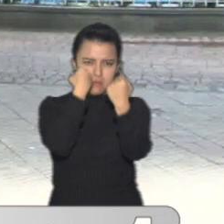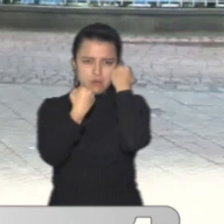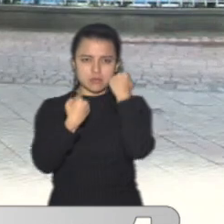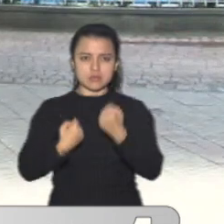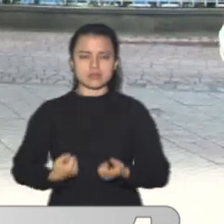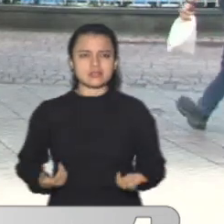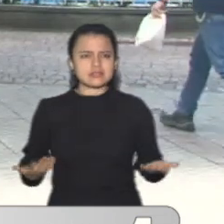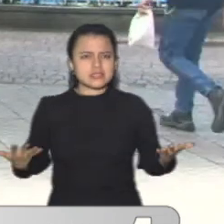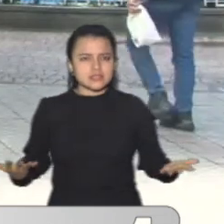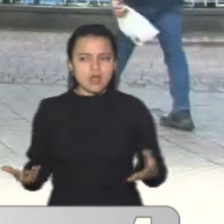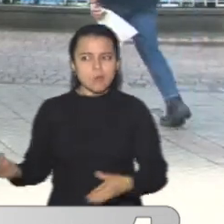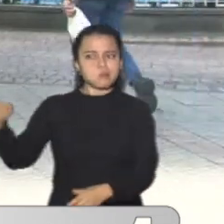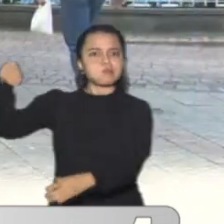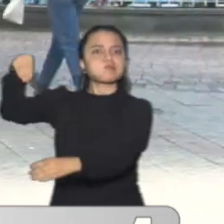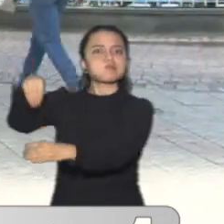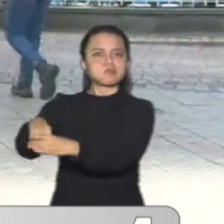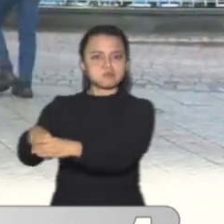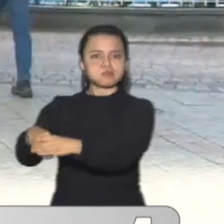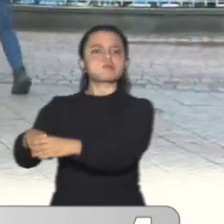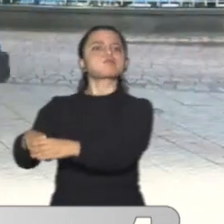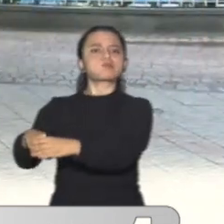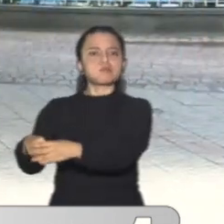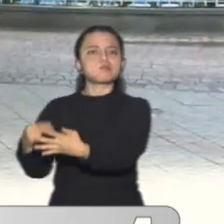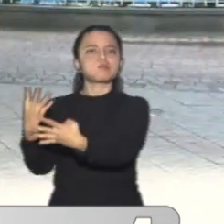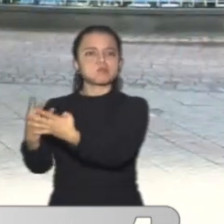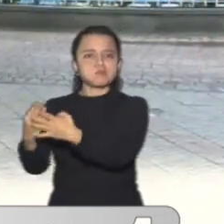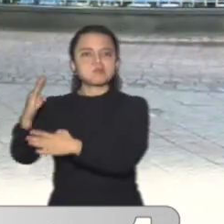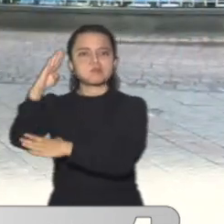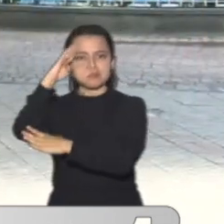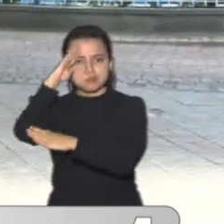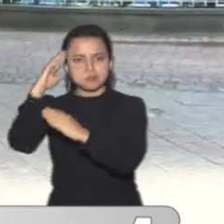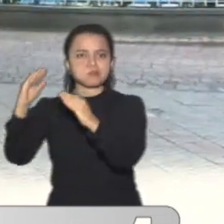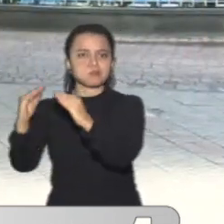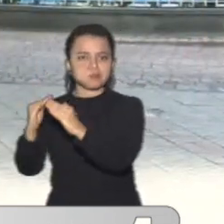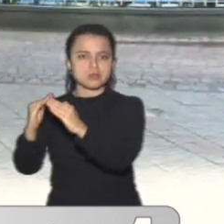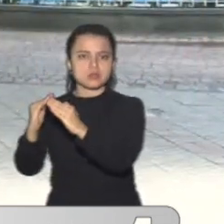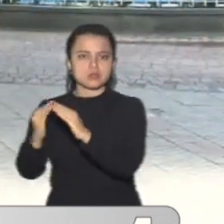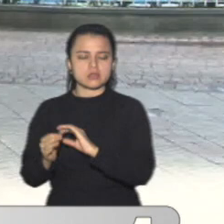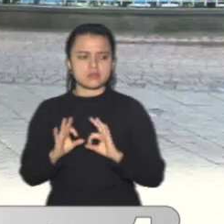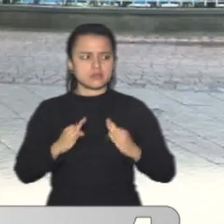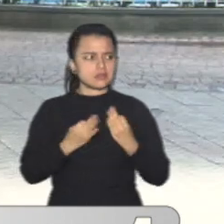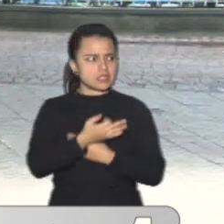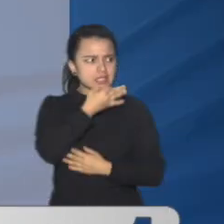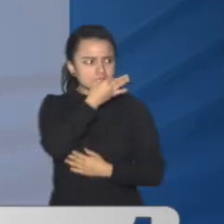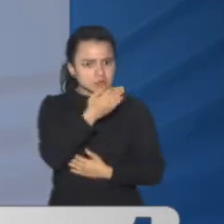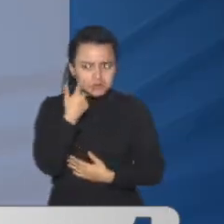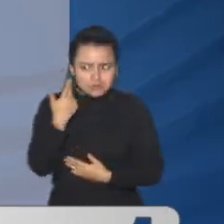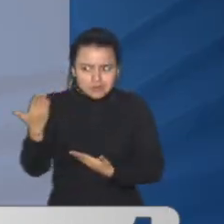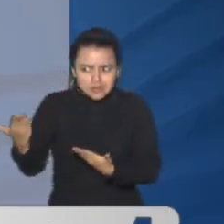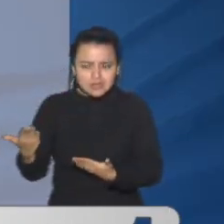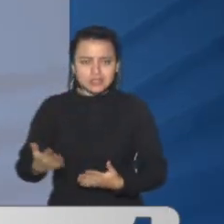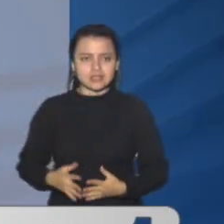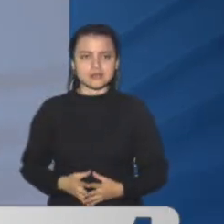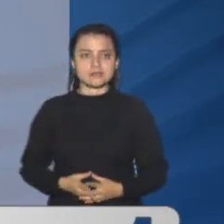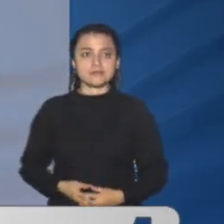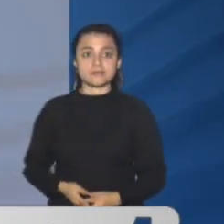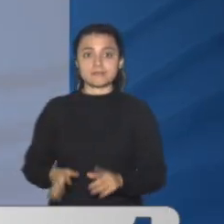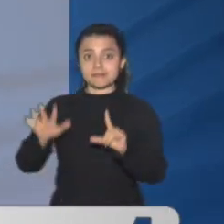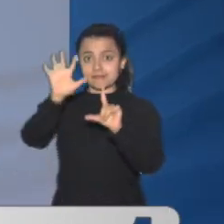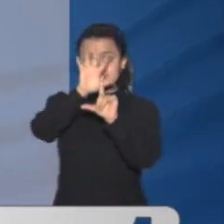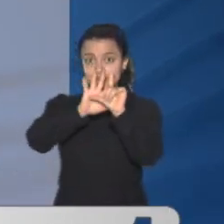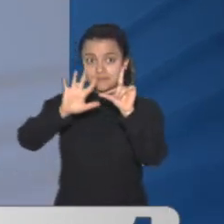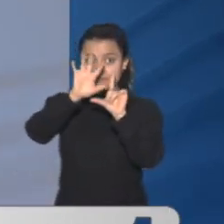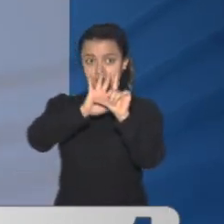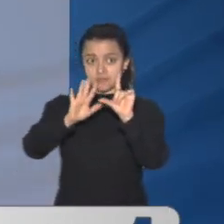golpeado en una estación de policía en piedecuesta su familia denuncia irregularidades en este vídeo se observa